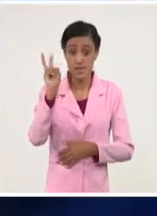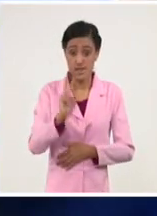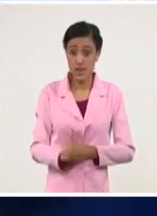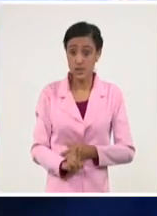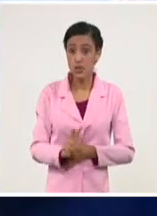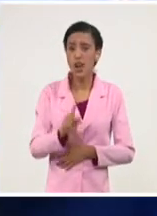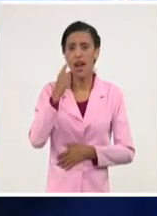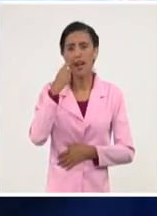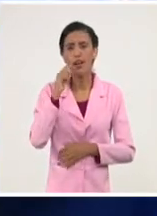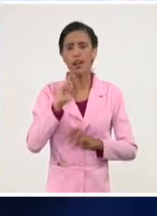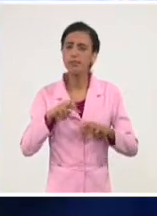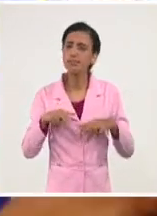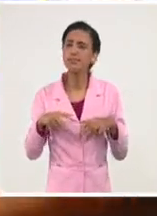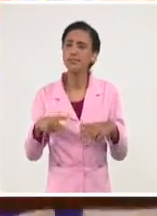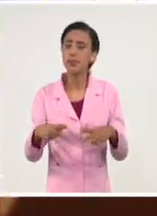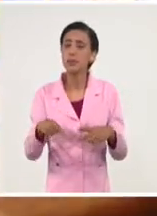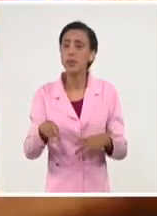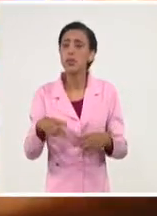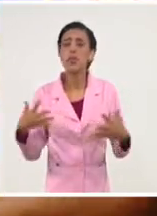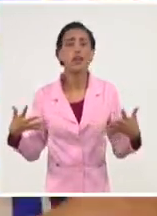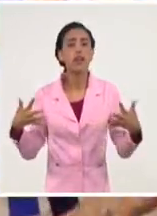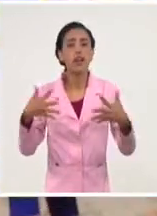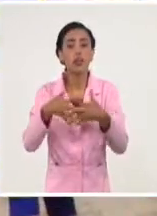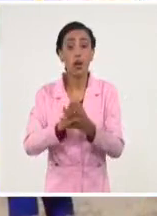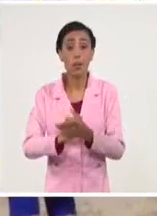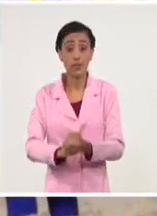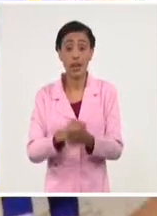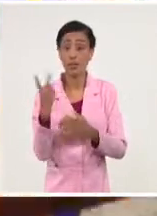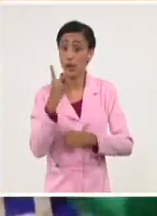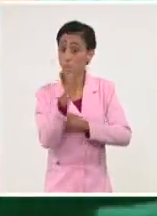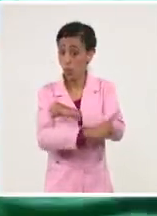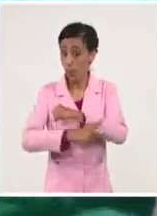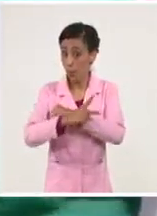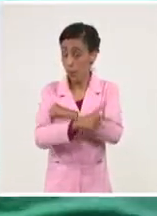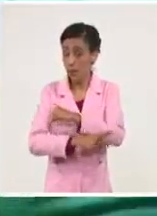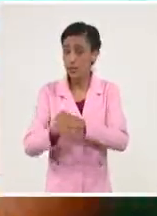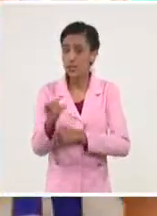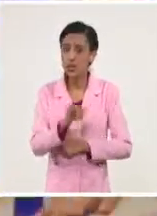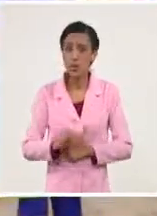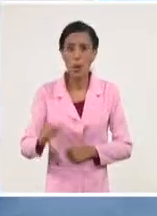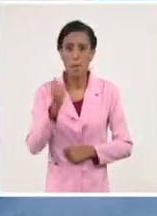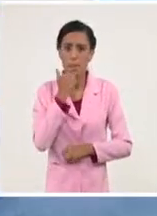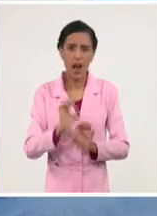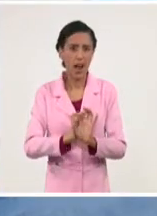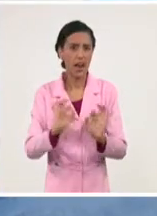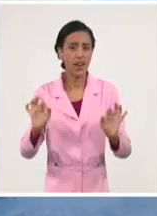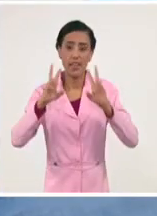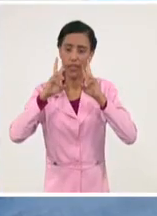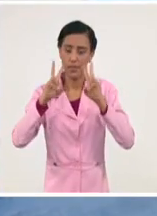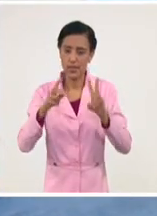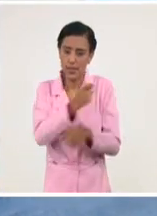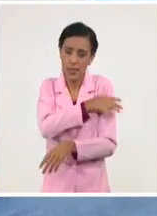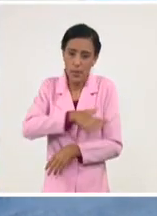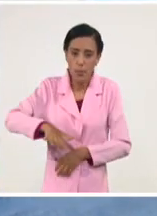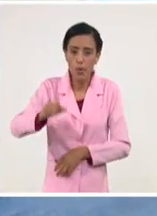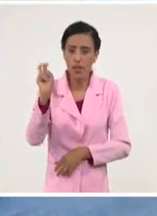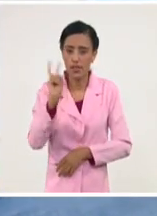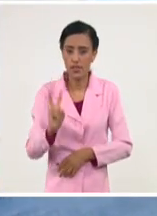es reafirmar cada día la hermandad entre ambas naciones y contribuir a elevar la calidad de vida del pueblo